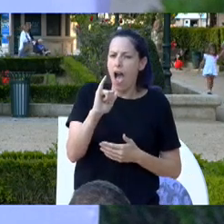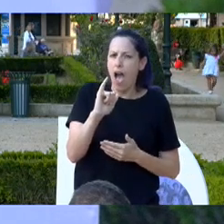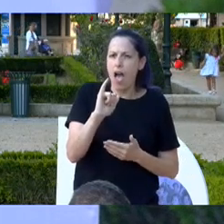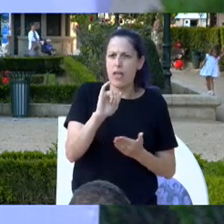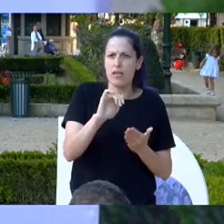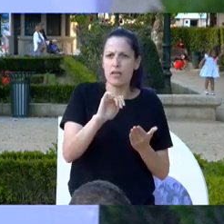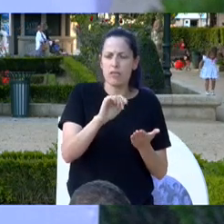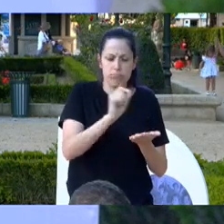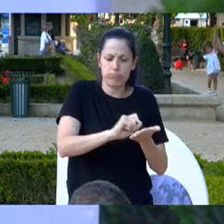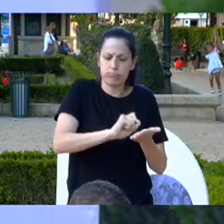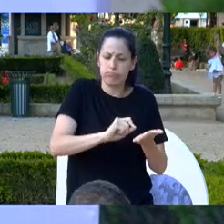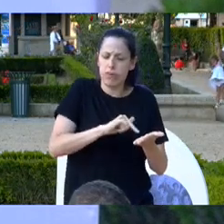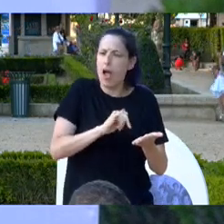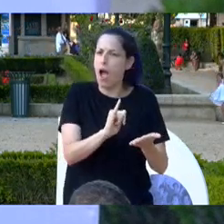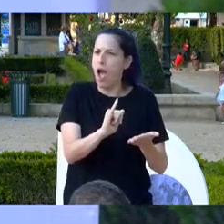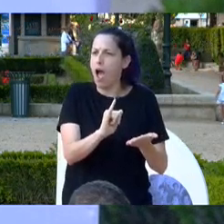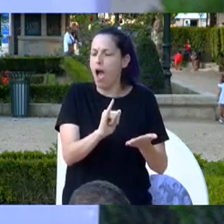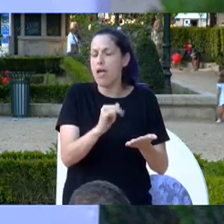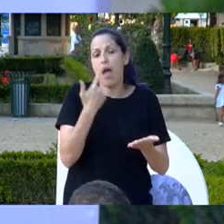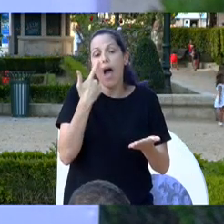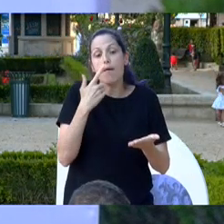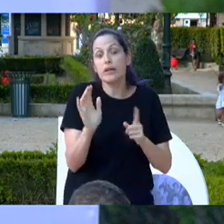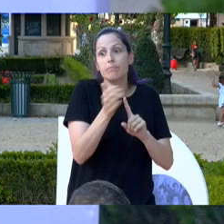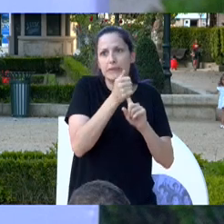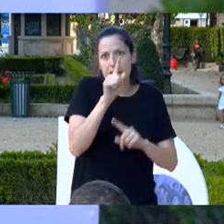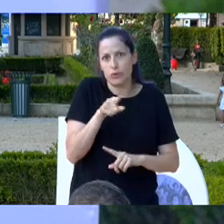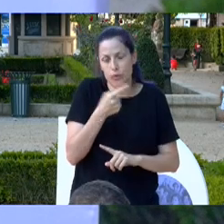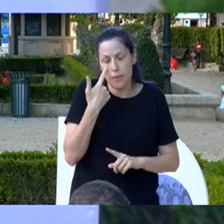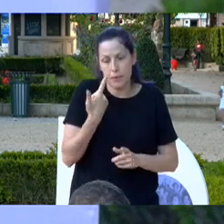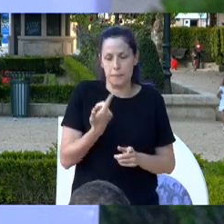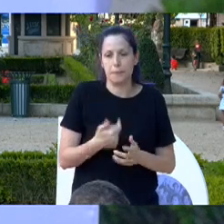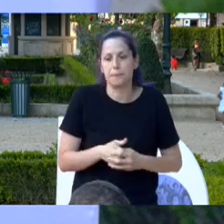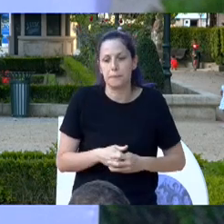recollida do que decían, a ver si a teño, si me aparece por aquí.